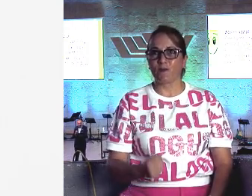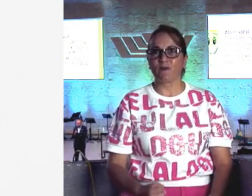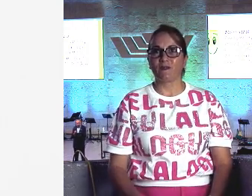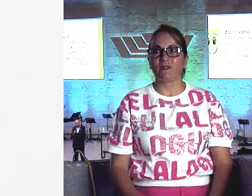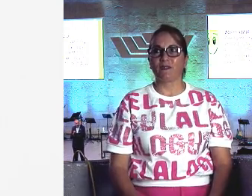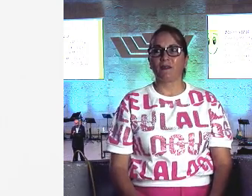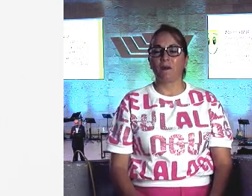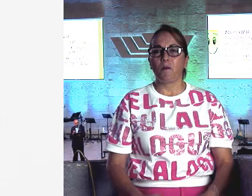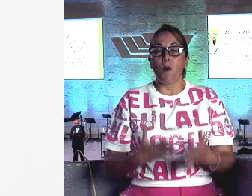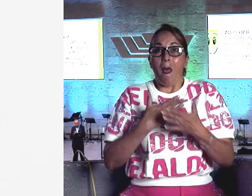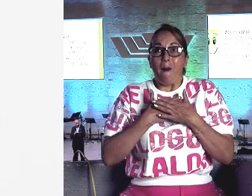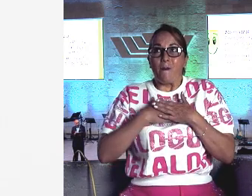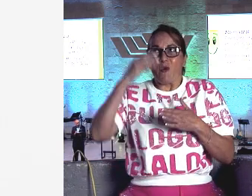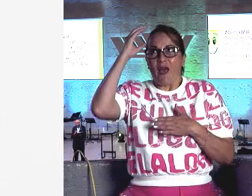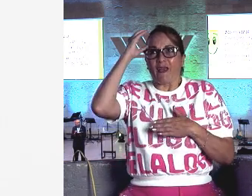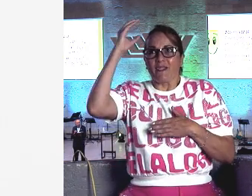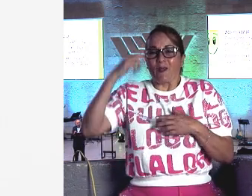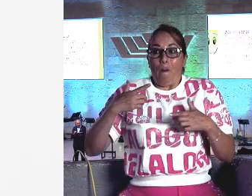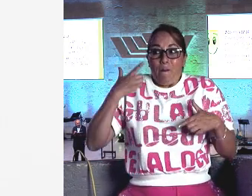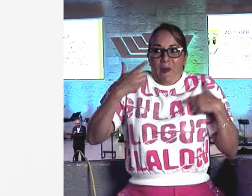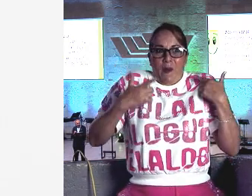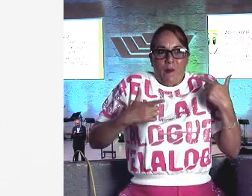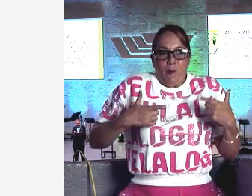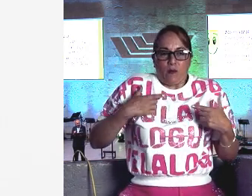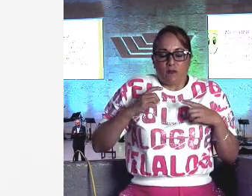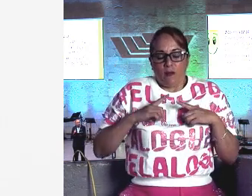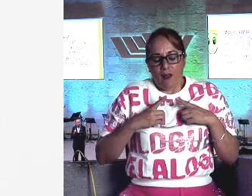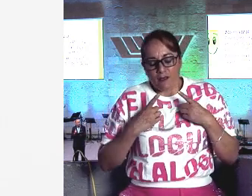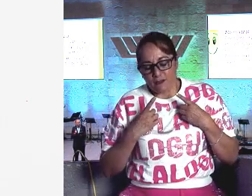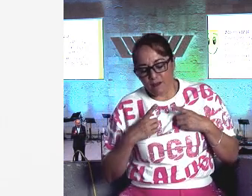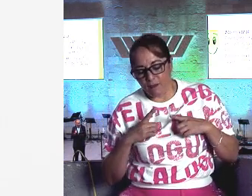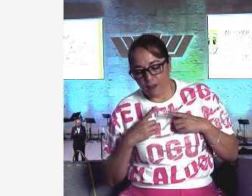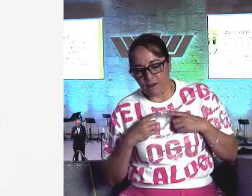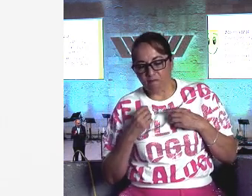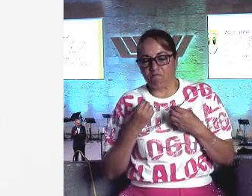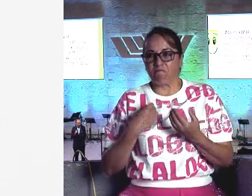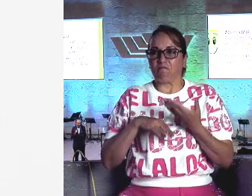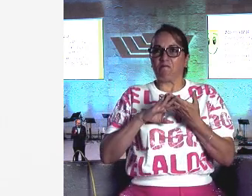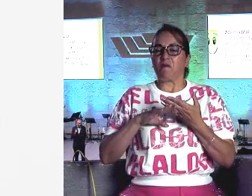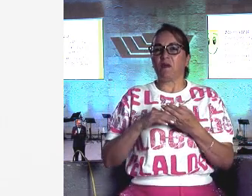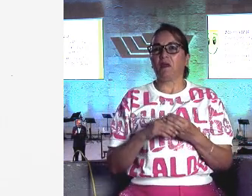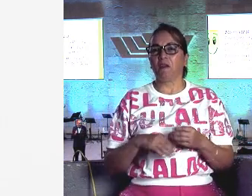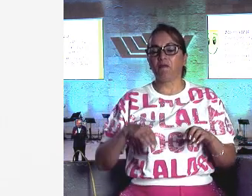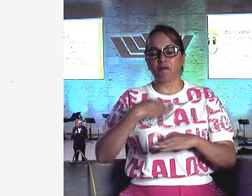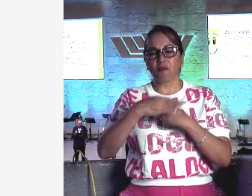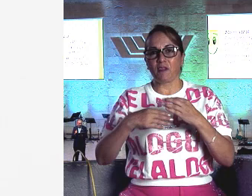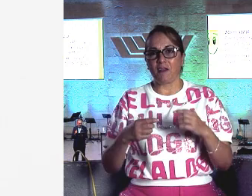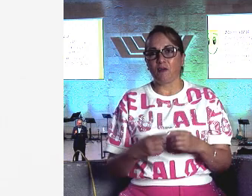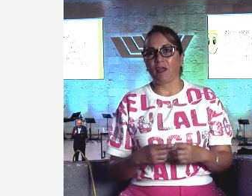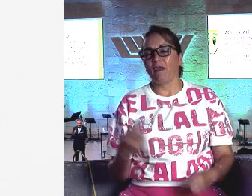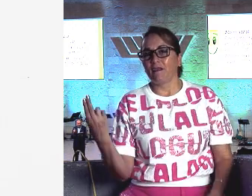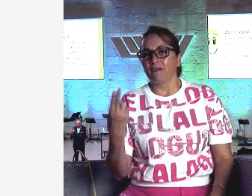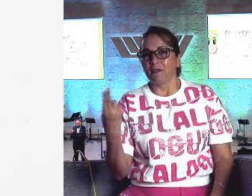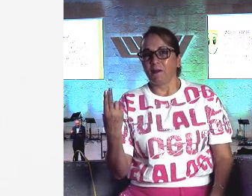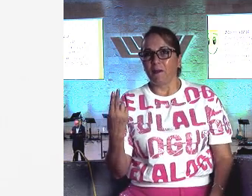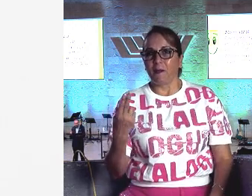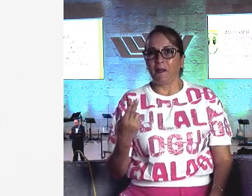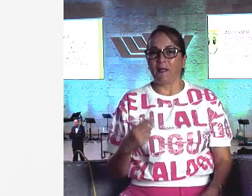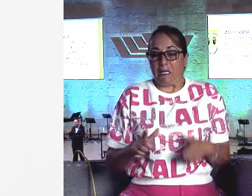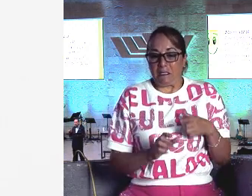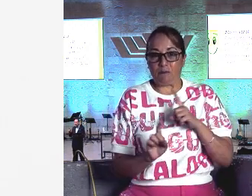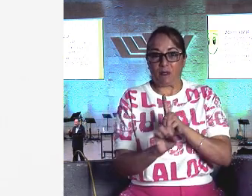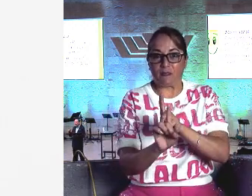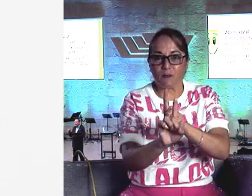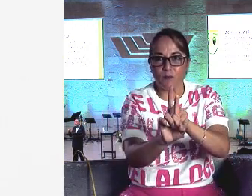por amor a Cristo, me gozo en las debilidades, en las afrentas, en las necesidades, en las